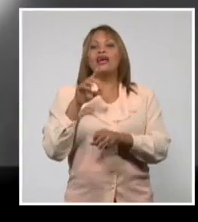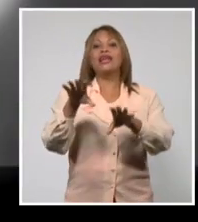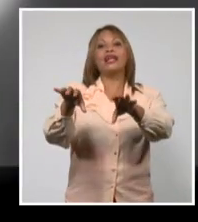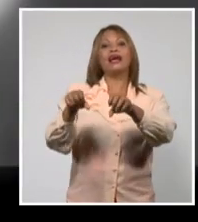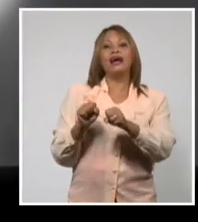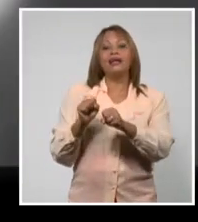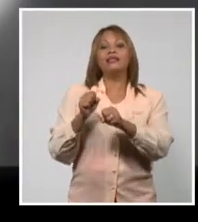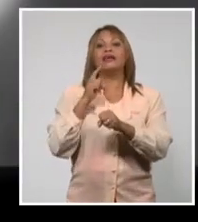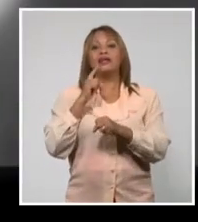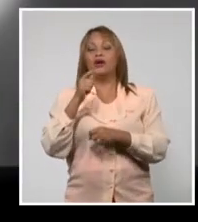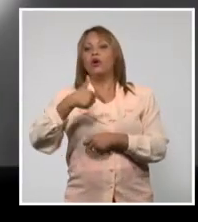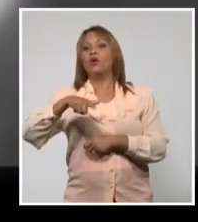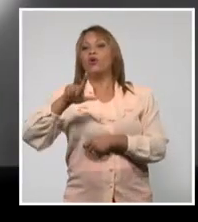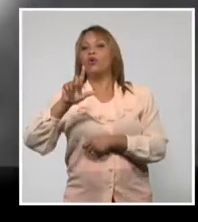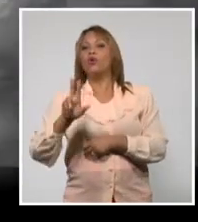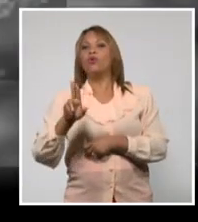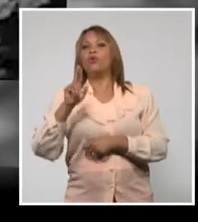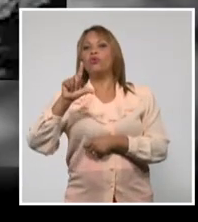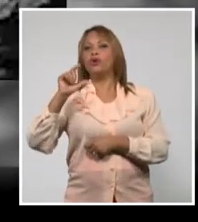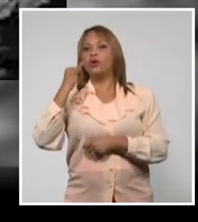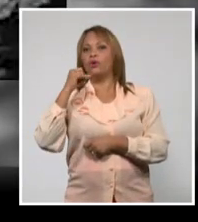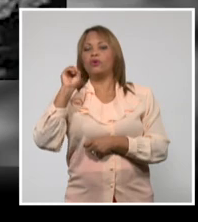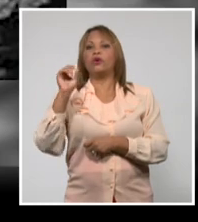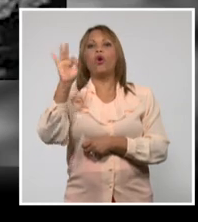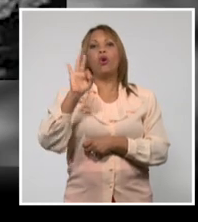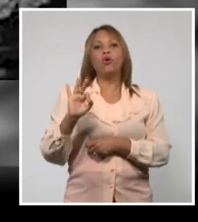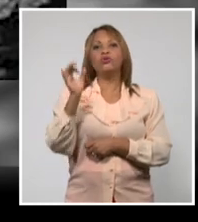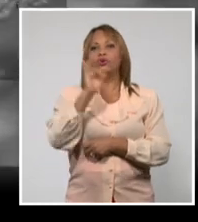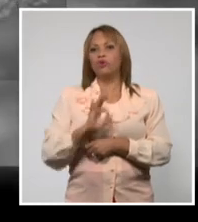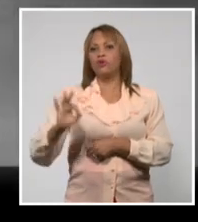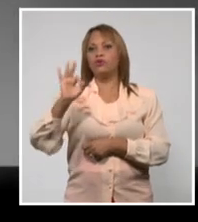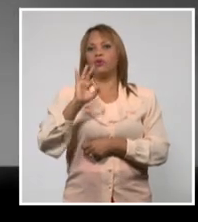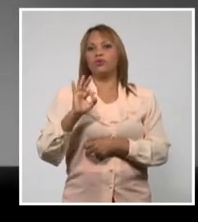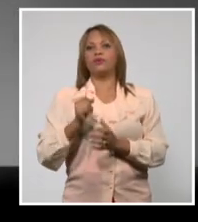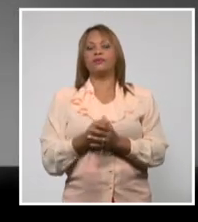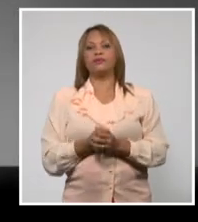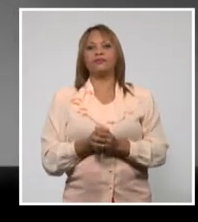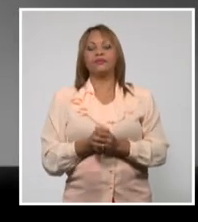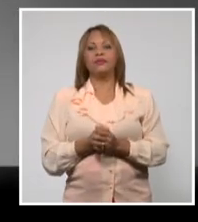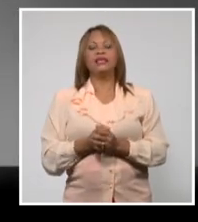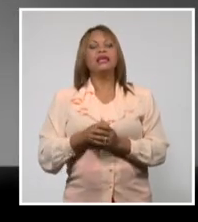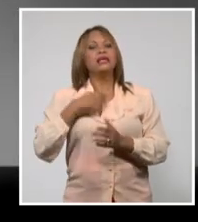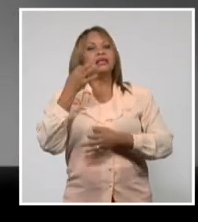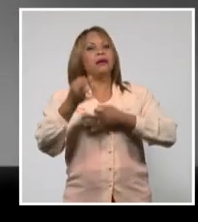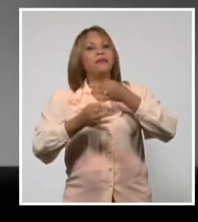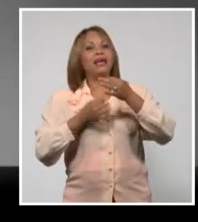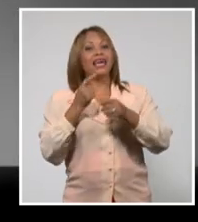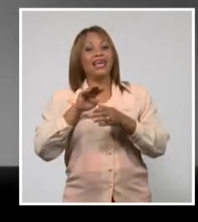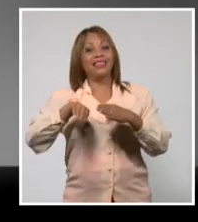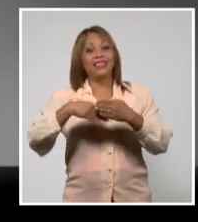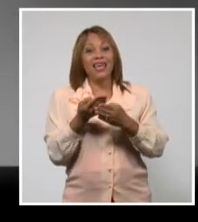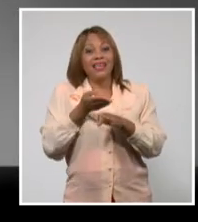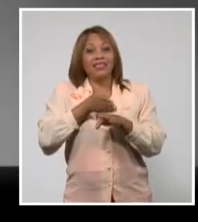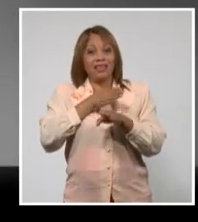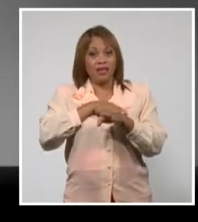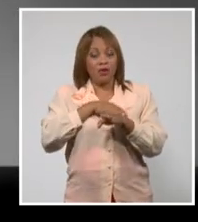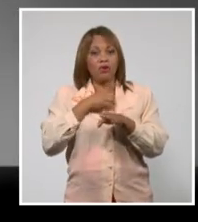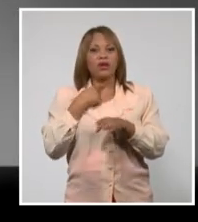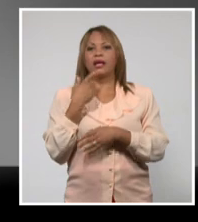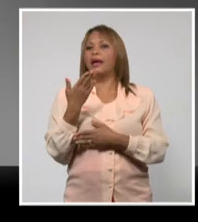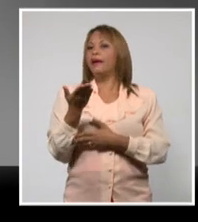brigadier Julio Sanguilí, el 8 de octubre de 1871. Se cuenta que el día anterior a los hechos, Sanguilí había